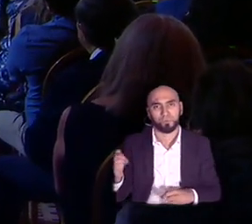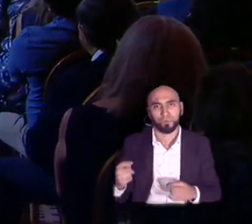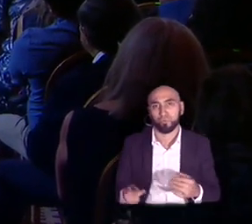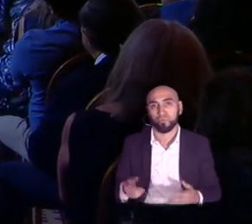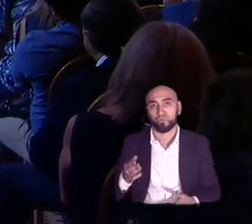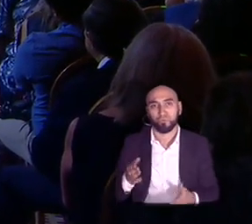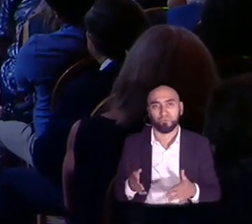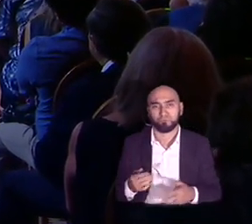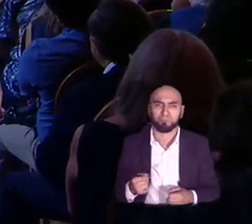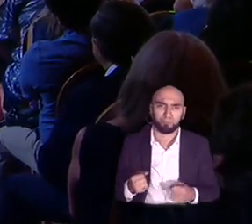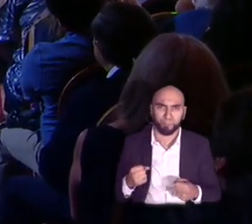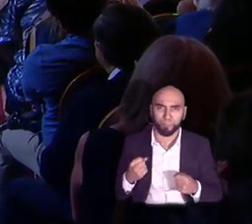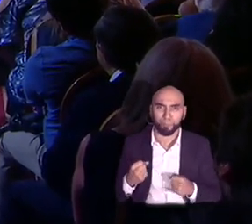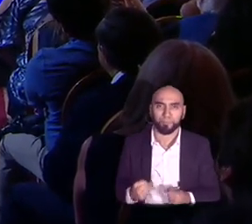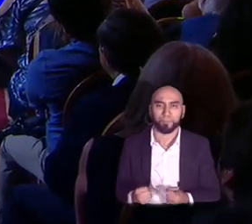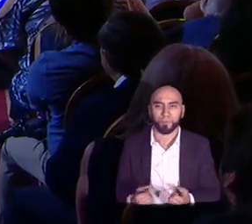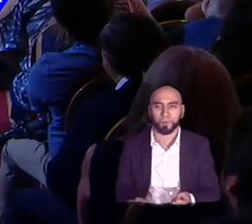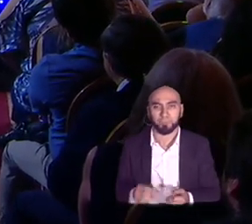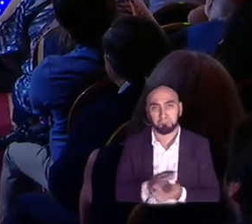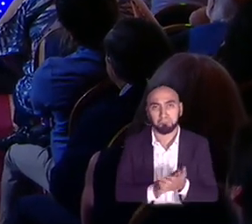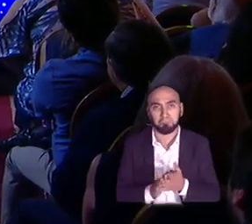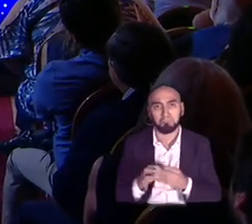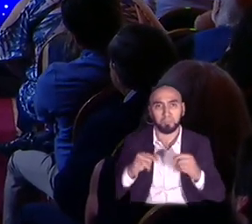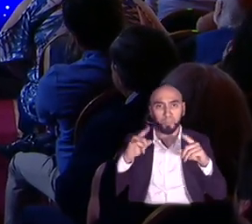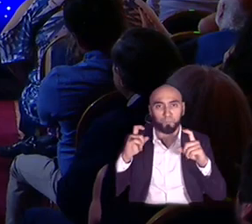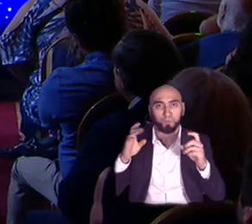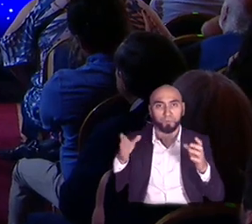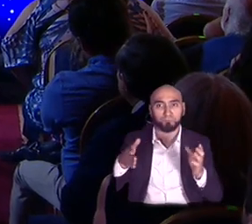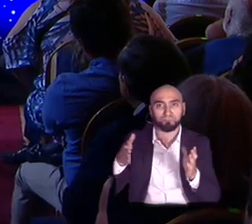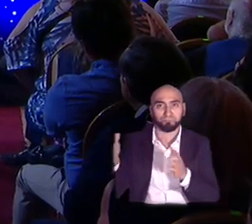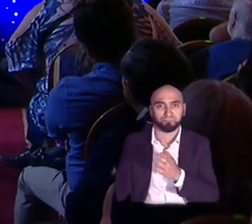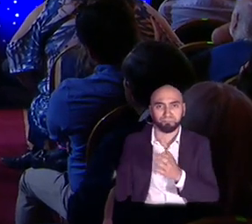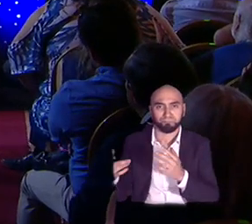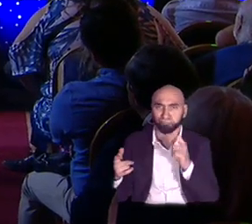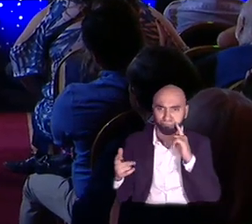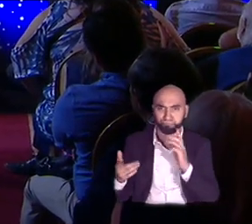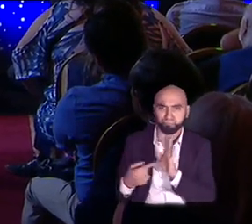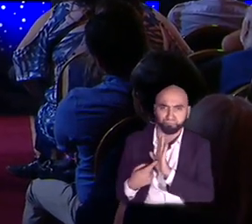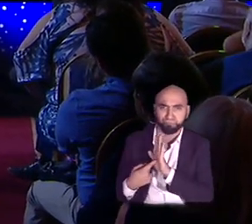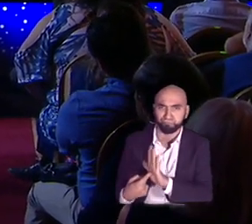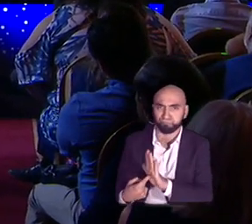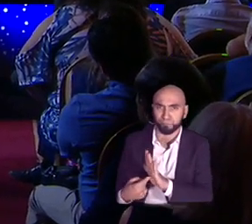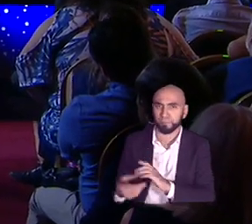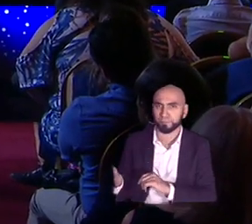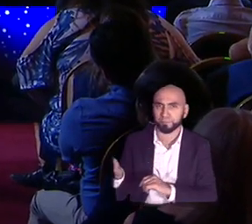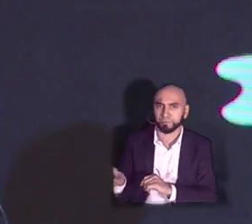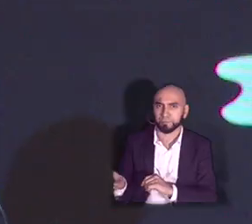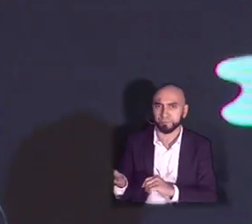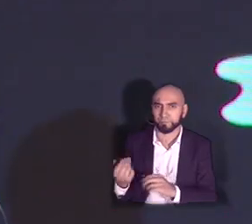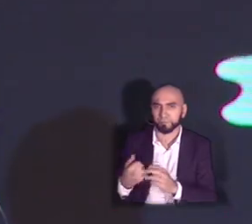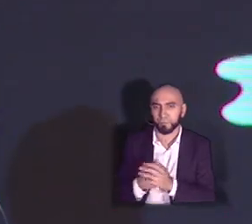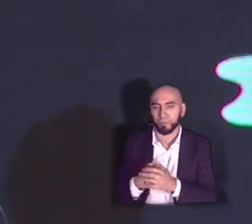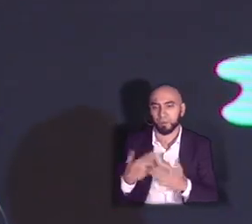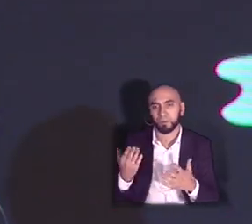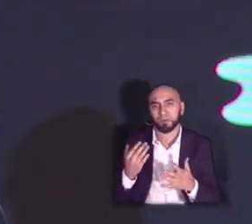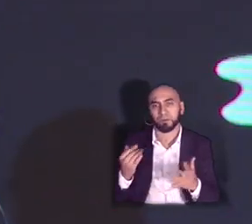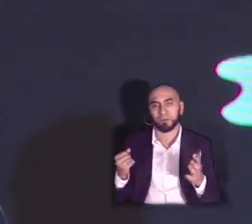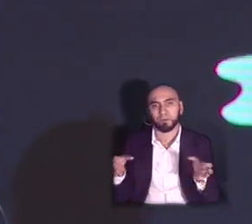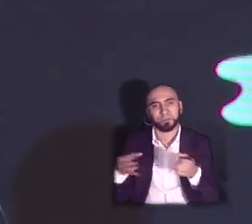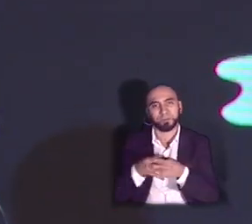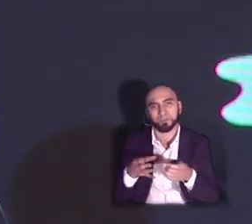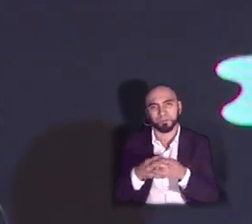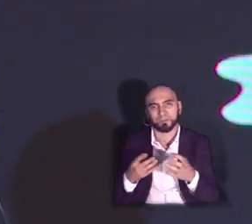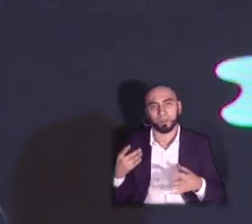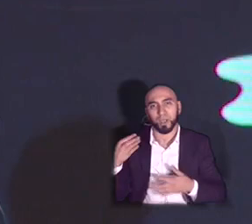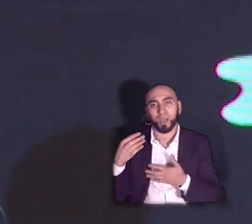caso, la imagen a la derecha, la especulación de Carl Sagan de cómo las civilizaciones avanzadas van a colonizar la